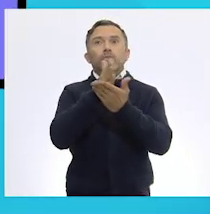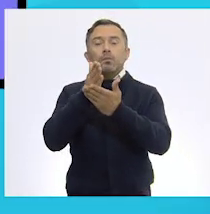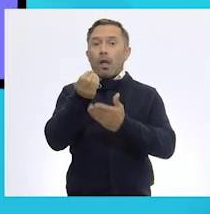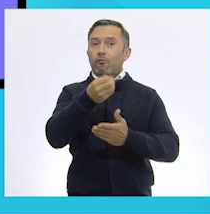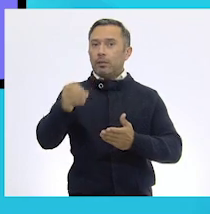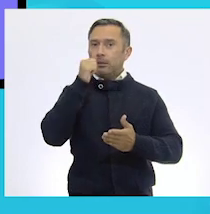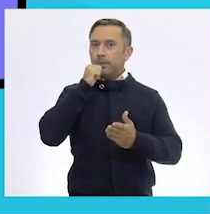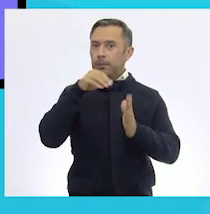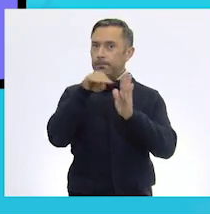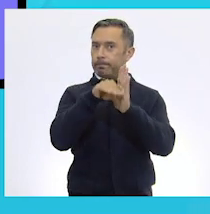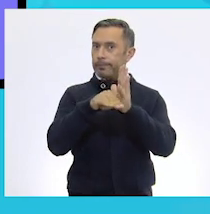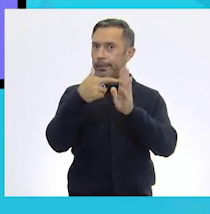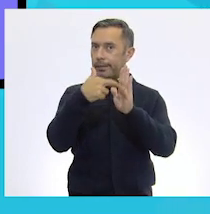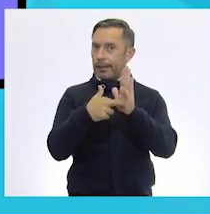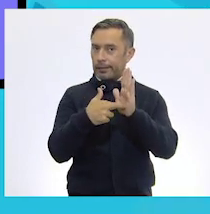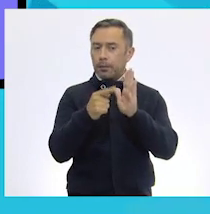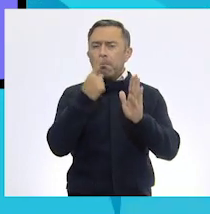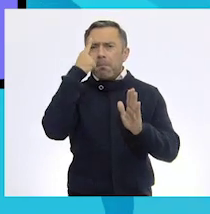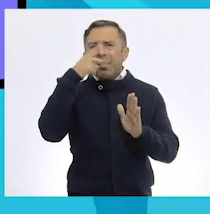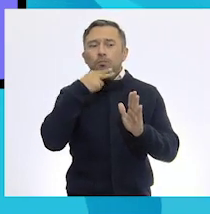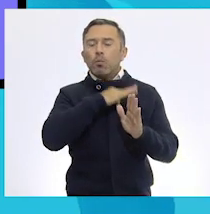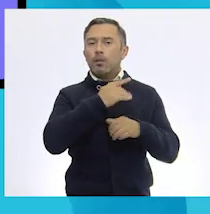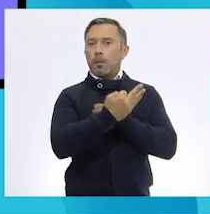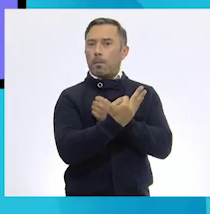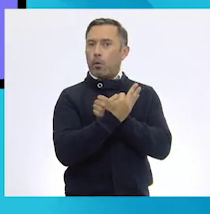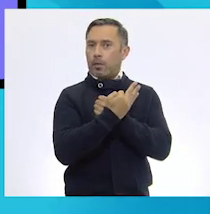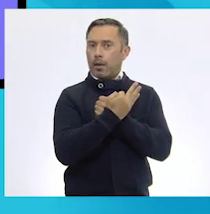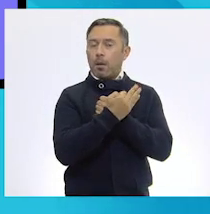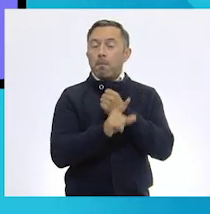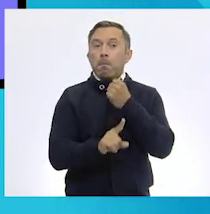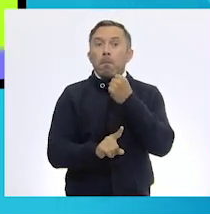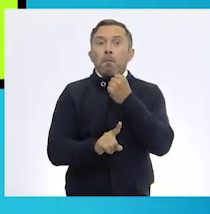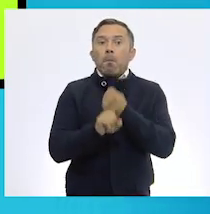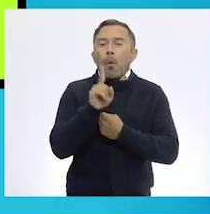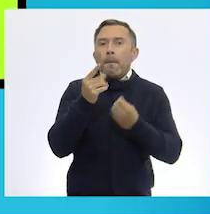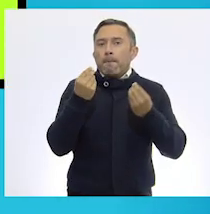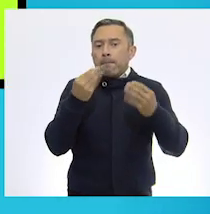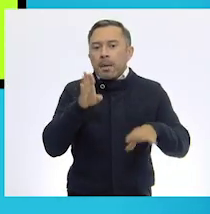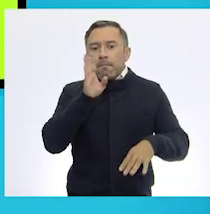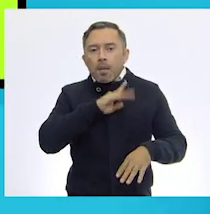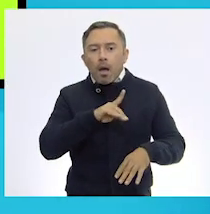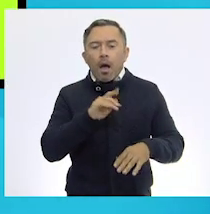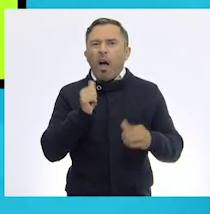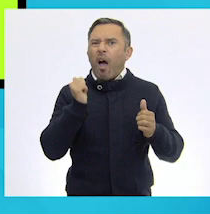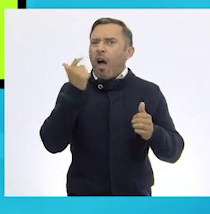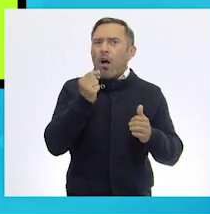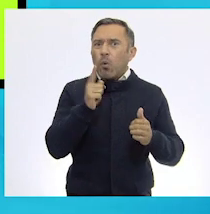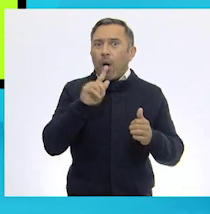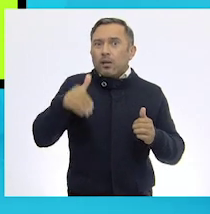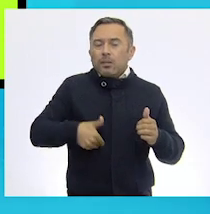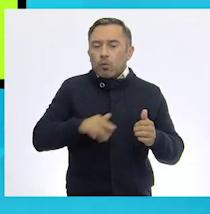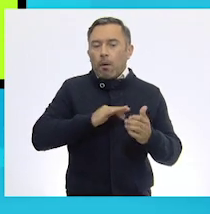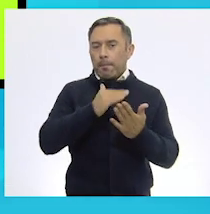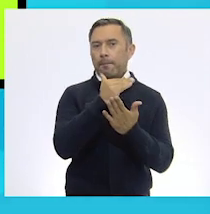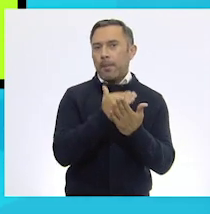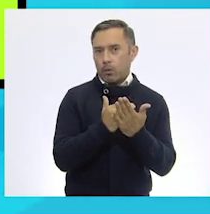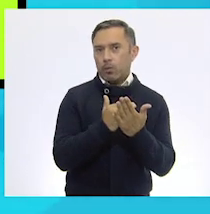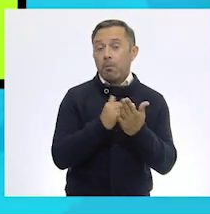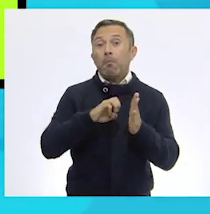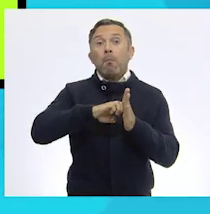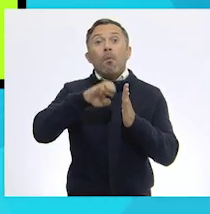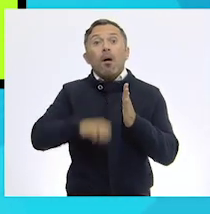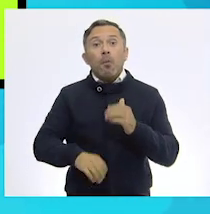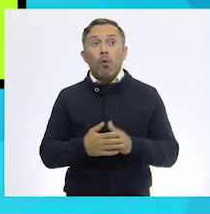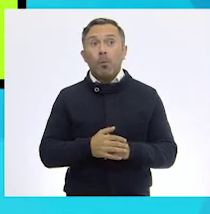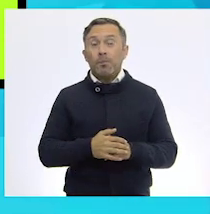nos protegen, nos ayudan a evitar accidentes y a convivir mejor con todos. Por ejemplo, no tirar la basura en su lugar